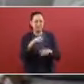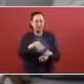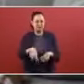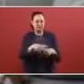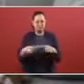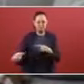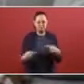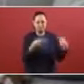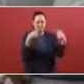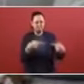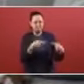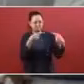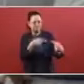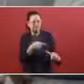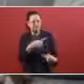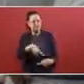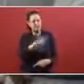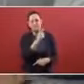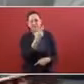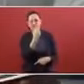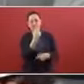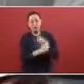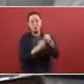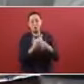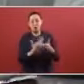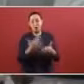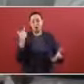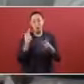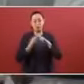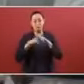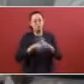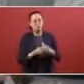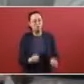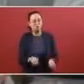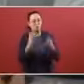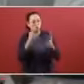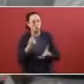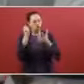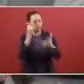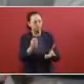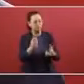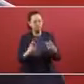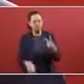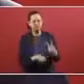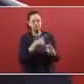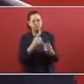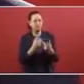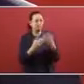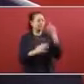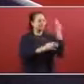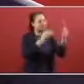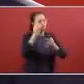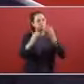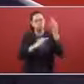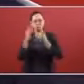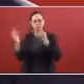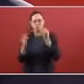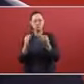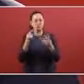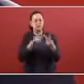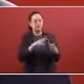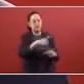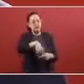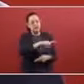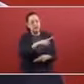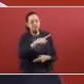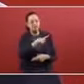que inició hace 25 años? ¿Qué pasará con esto que se hizo, este anuncio que se hizo incluso en varias campañas del borrón y